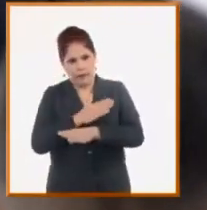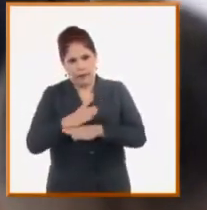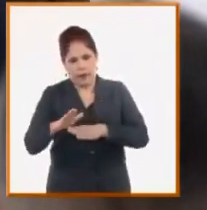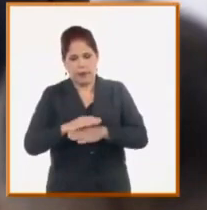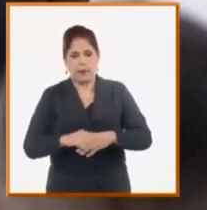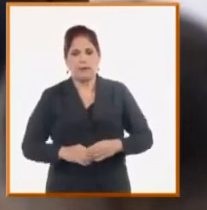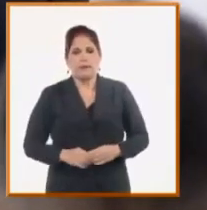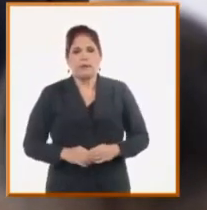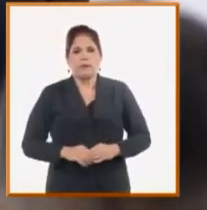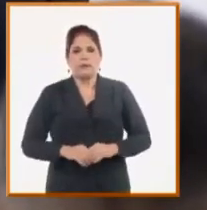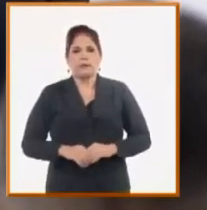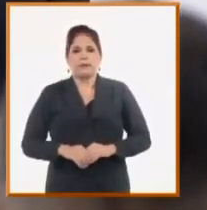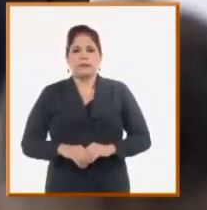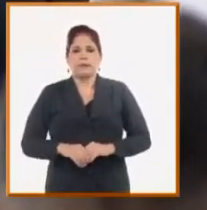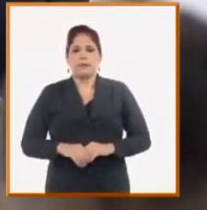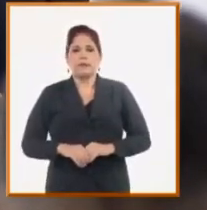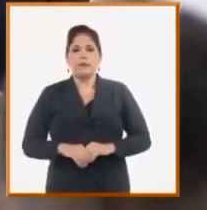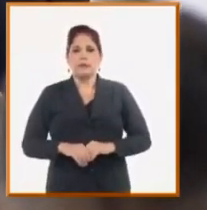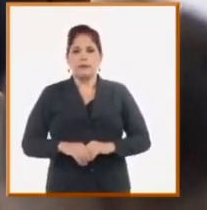de las empresas.